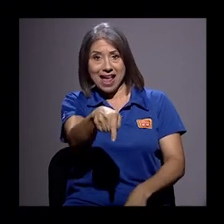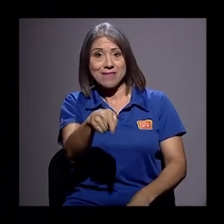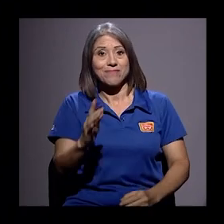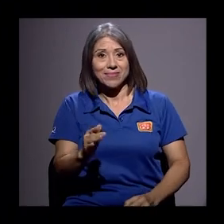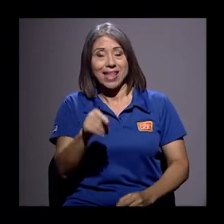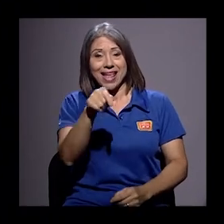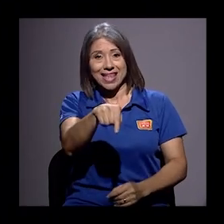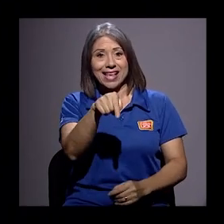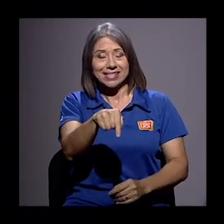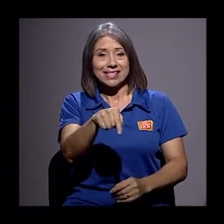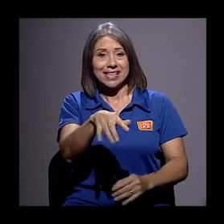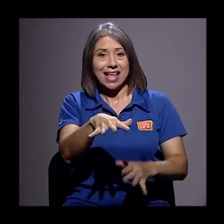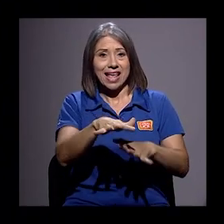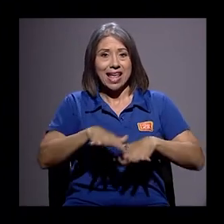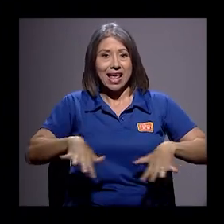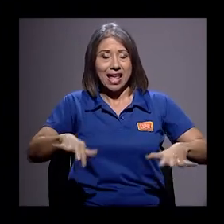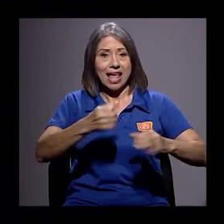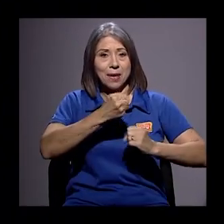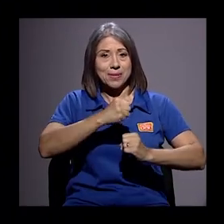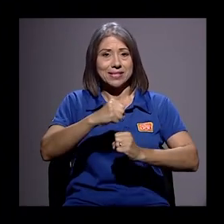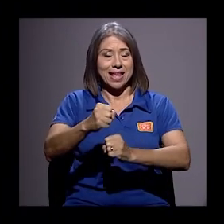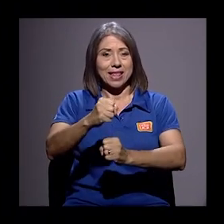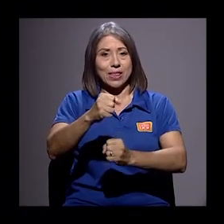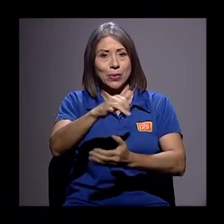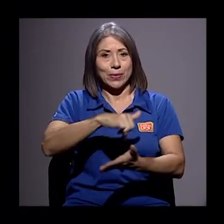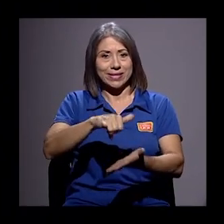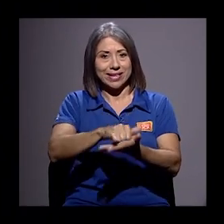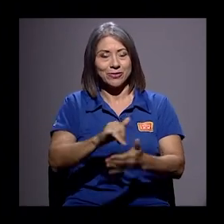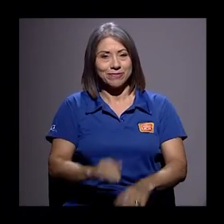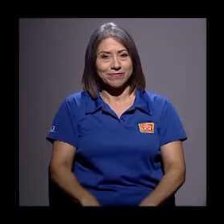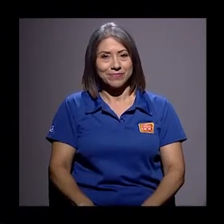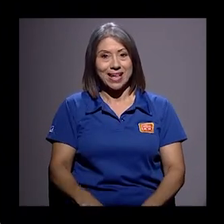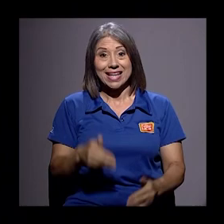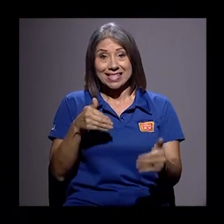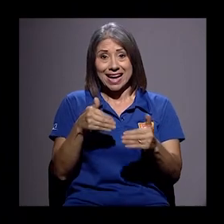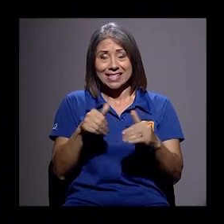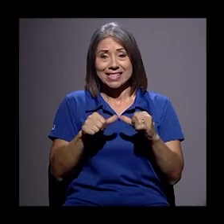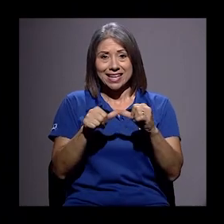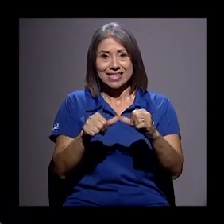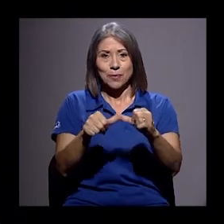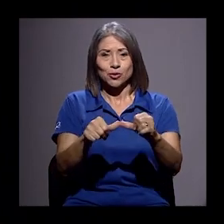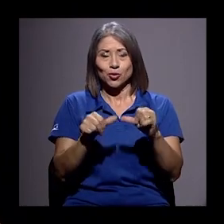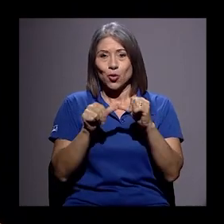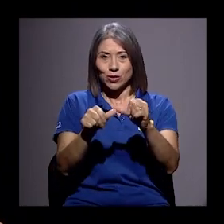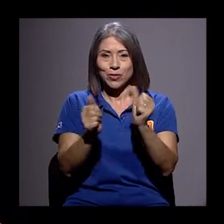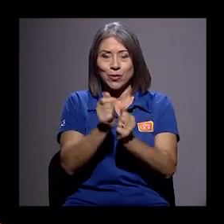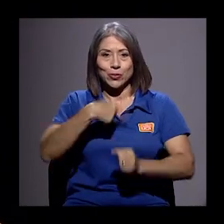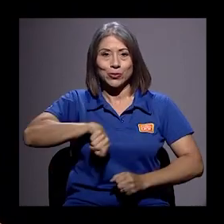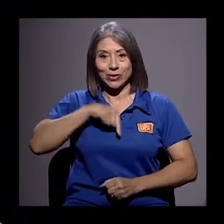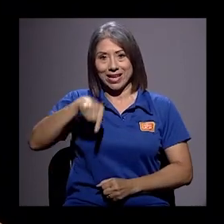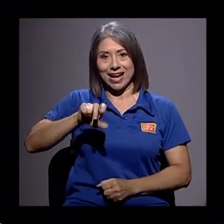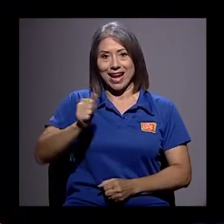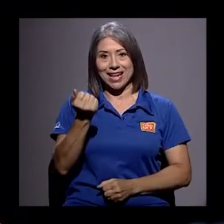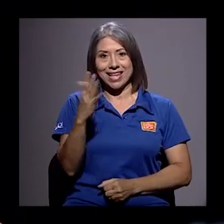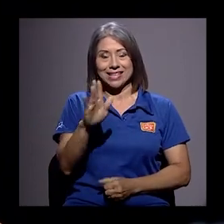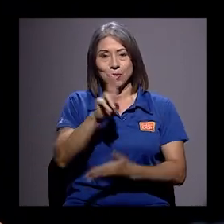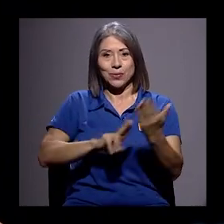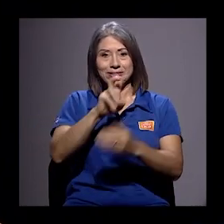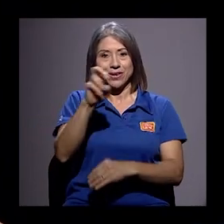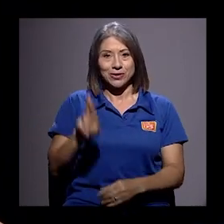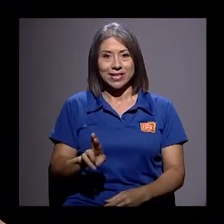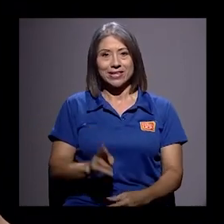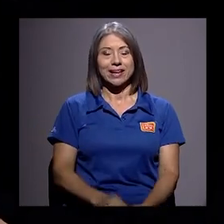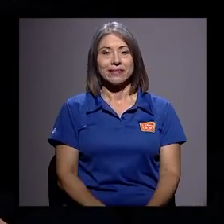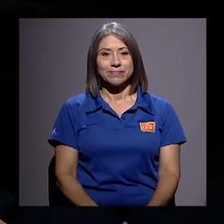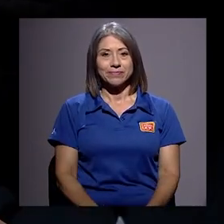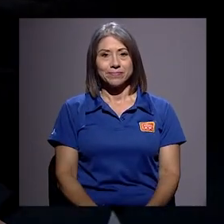en ese espacio en ese epicentro de la alcaldía de san josé ya casi regresamos que hace que nosotros aquí en canal 15 universidad de costa